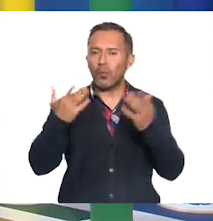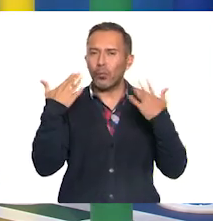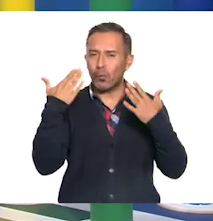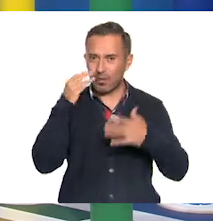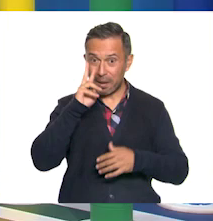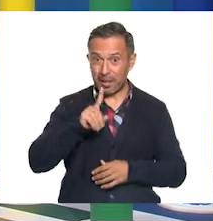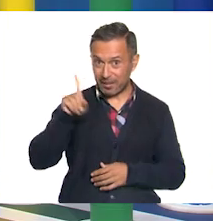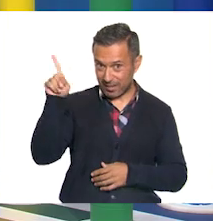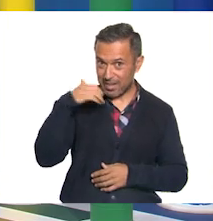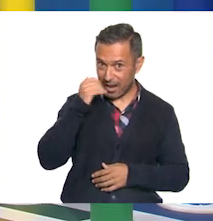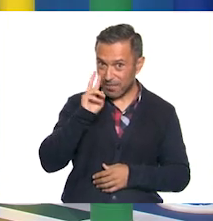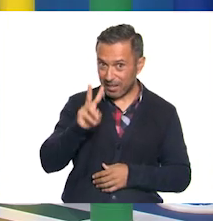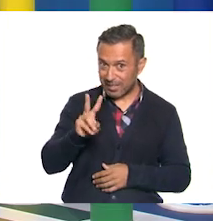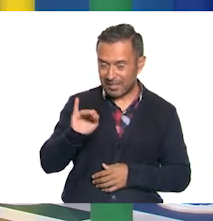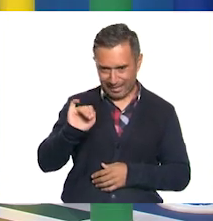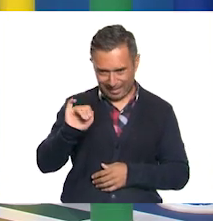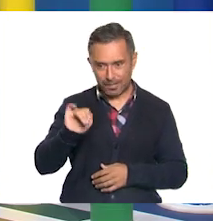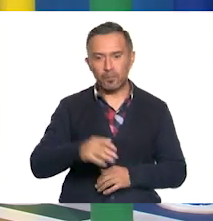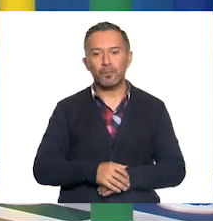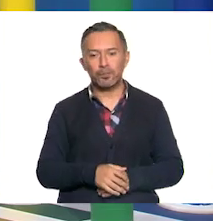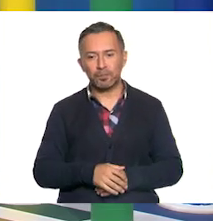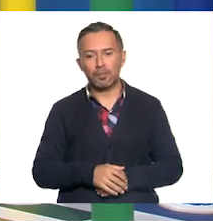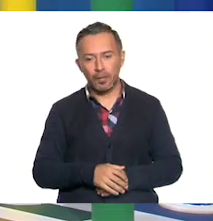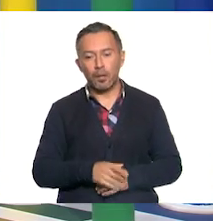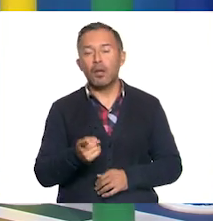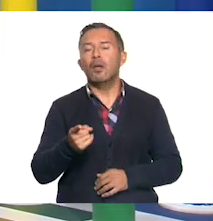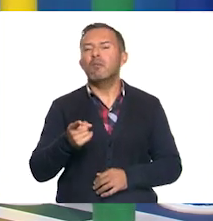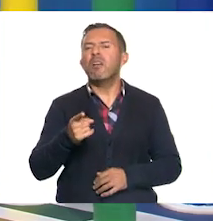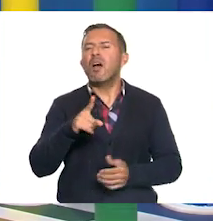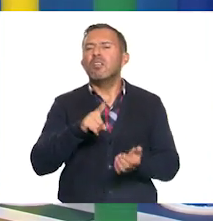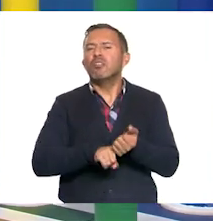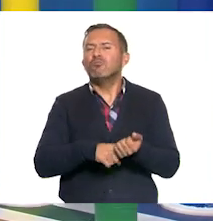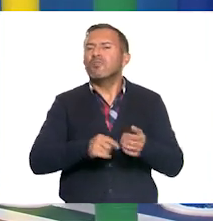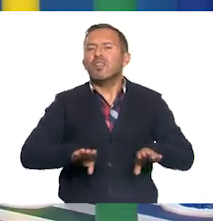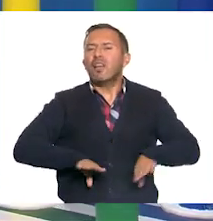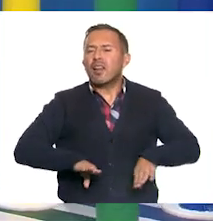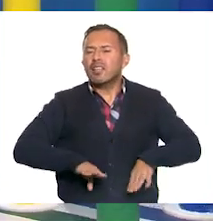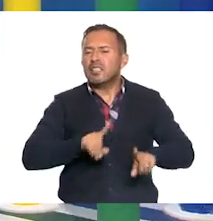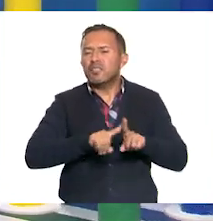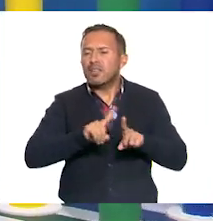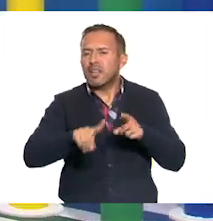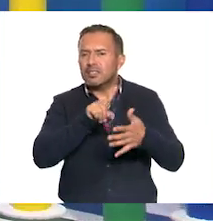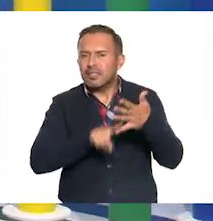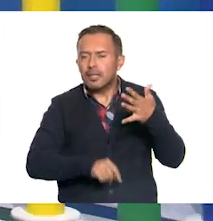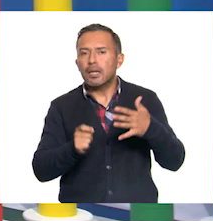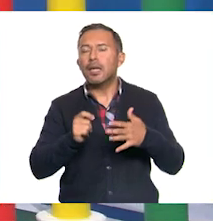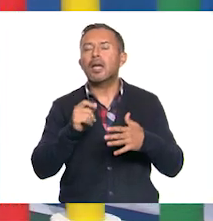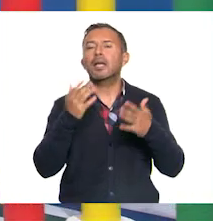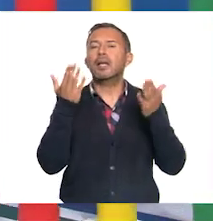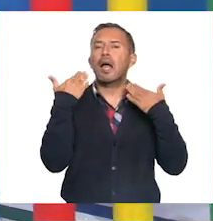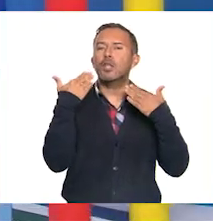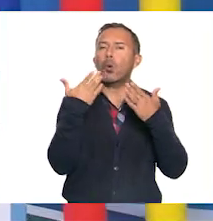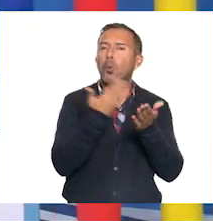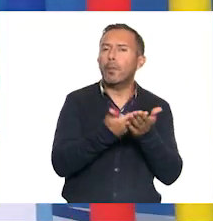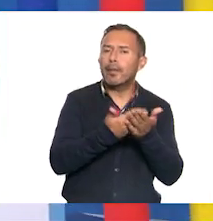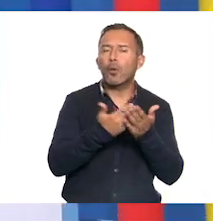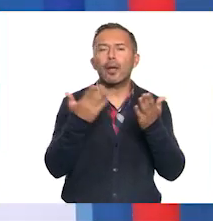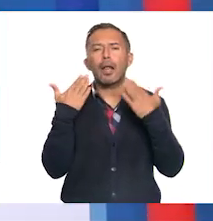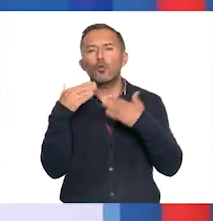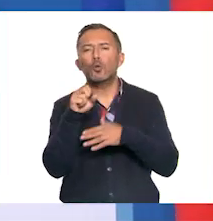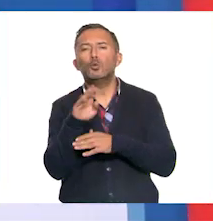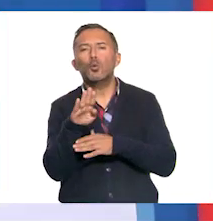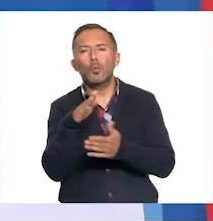¿les parece? Claro que sí. Así como las características que tenemos, cálido húmedo, cálido subhúmedo,